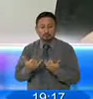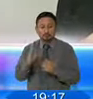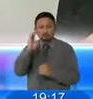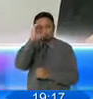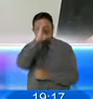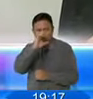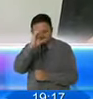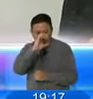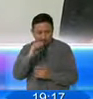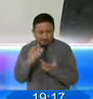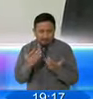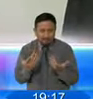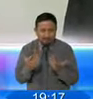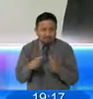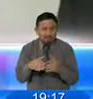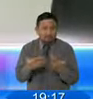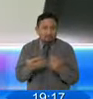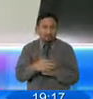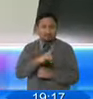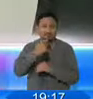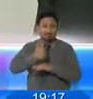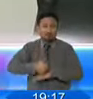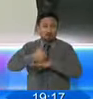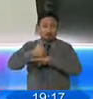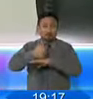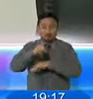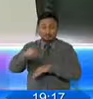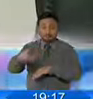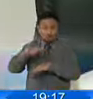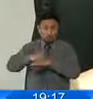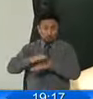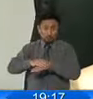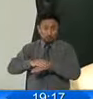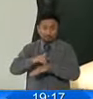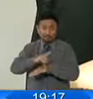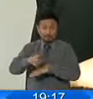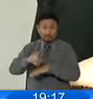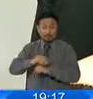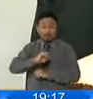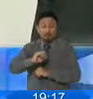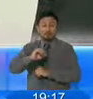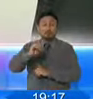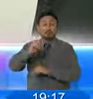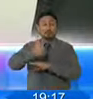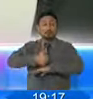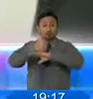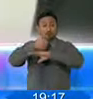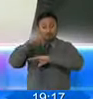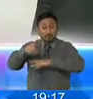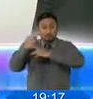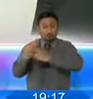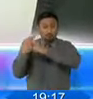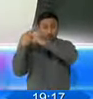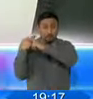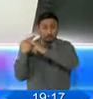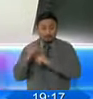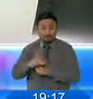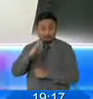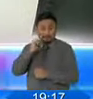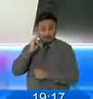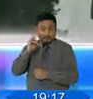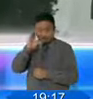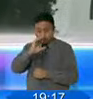y hacer con que las autoridades responsables de la búsqueda y ubicación de niños actúen de manera